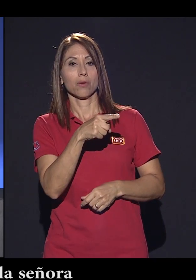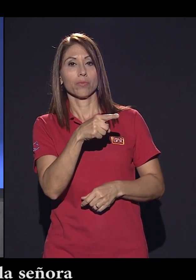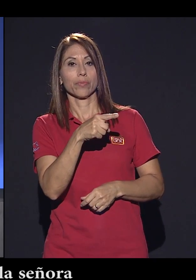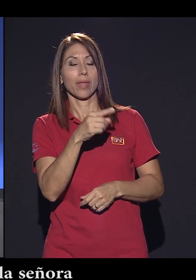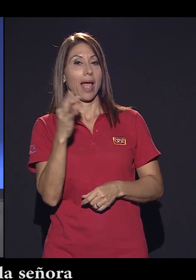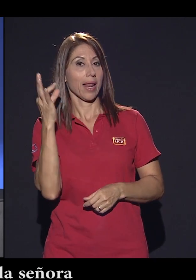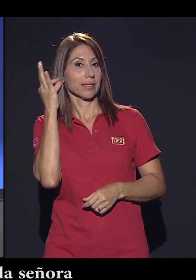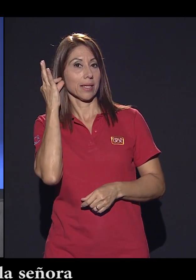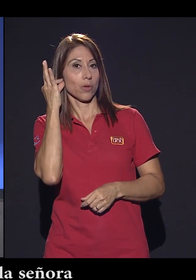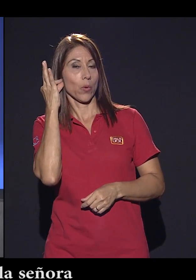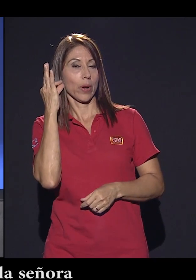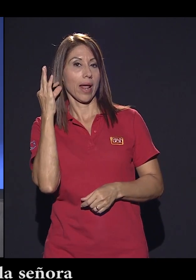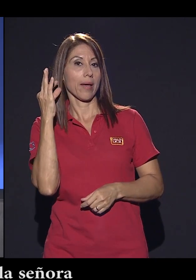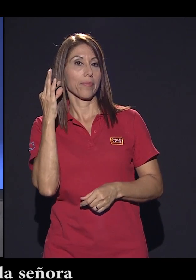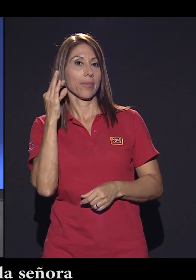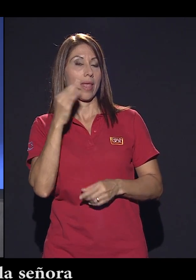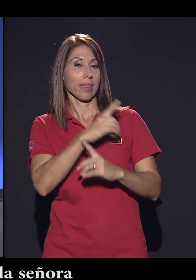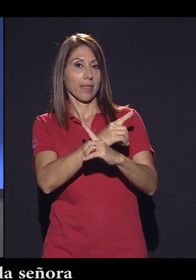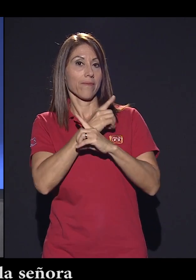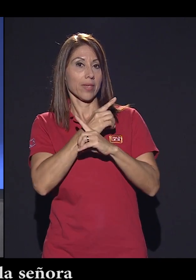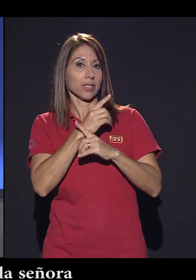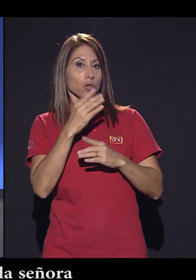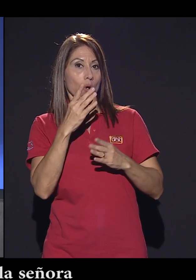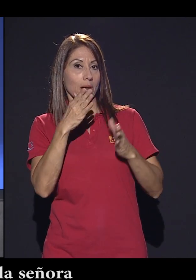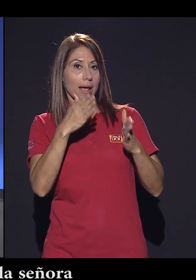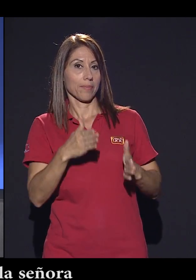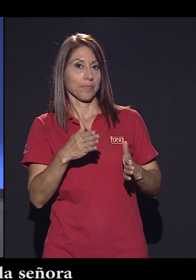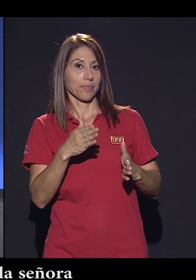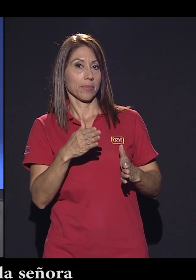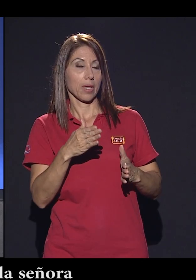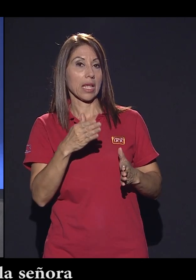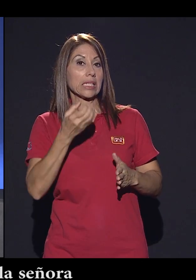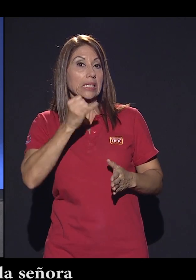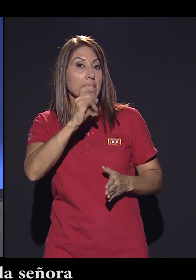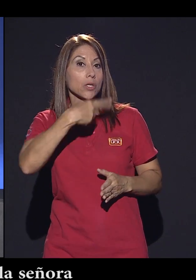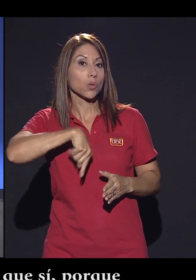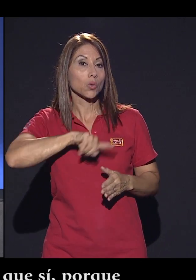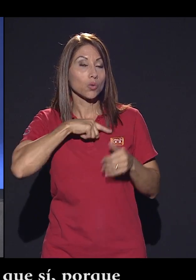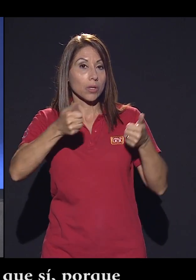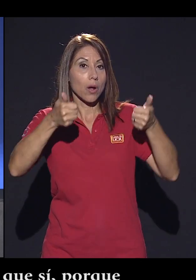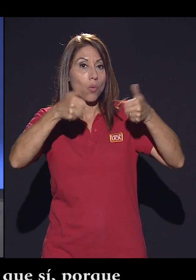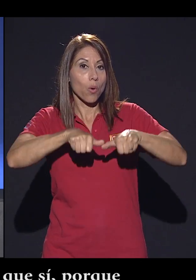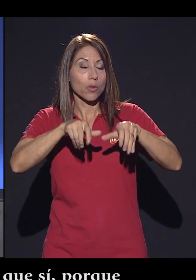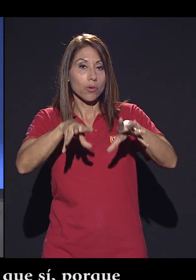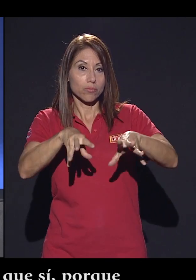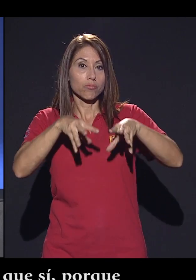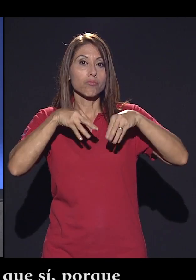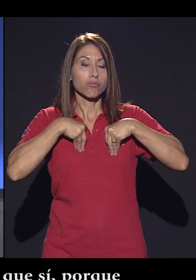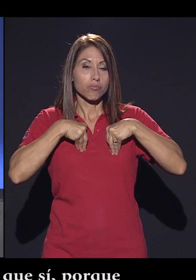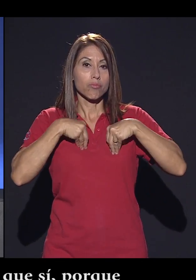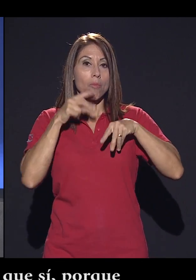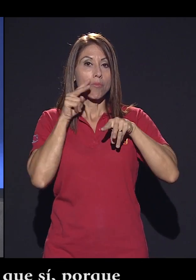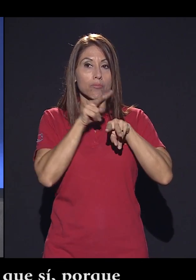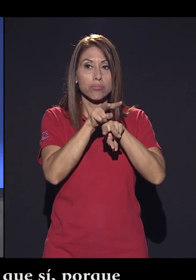preguntaron a la señora defensora que si estábamos de acuerdo en asumir el